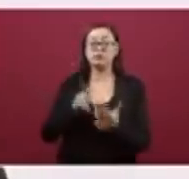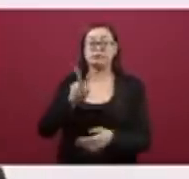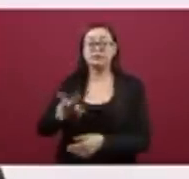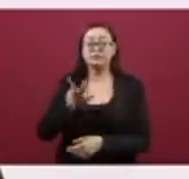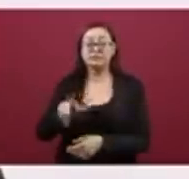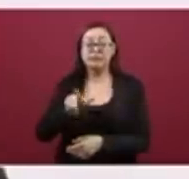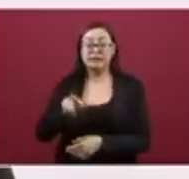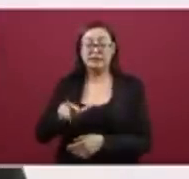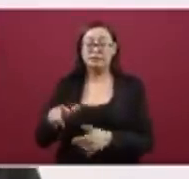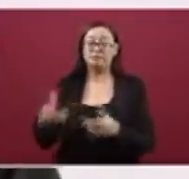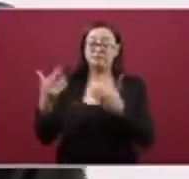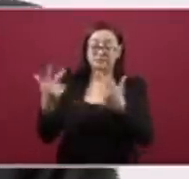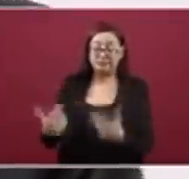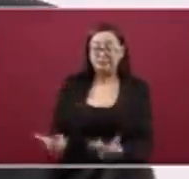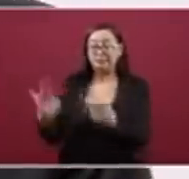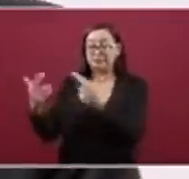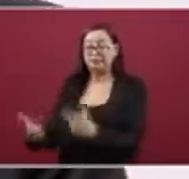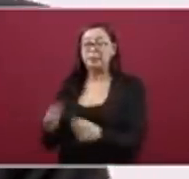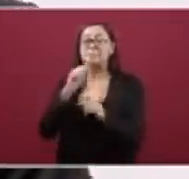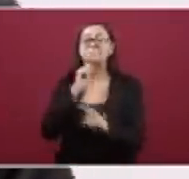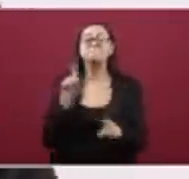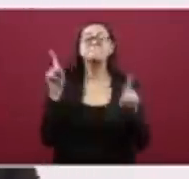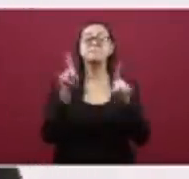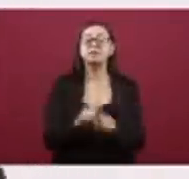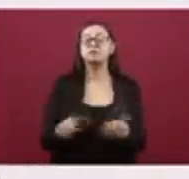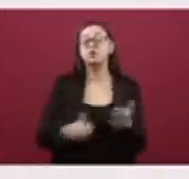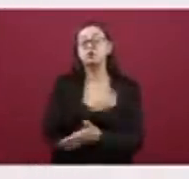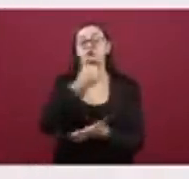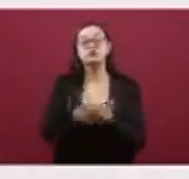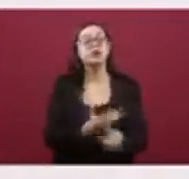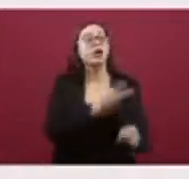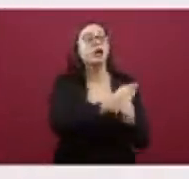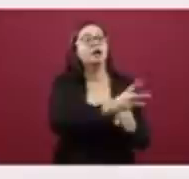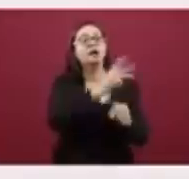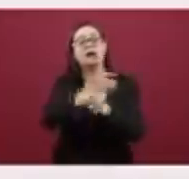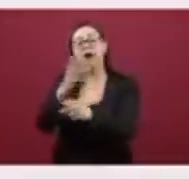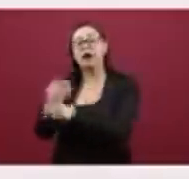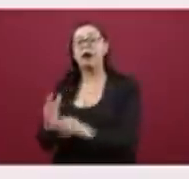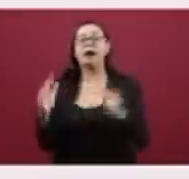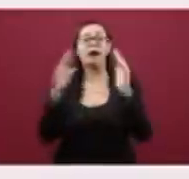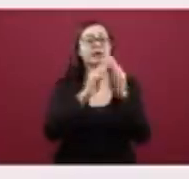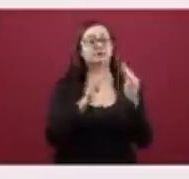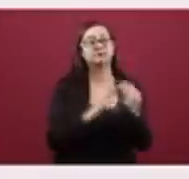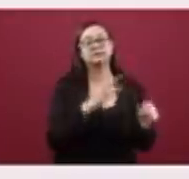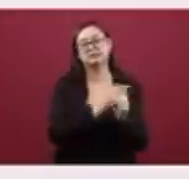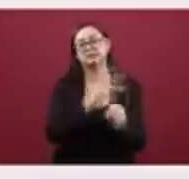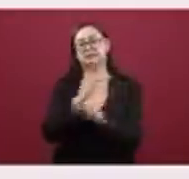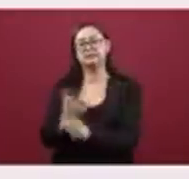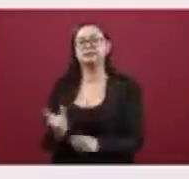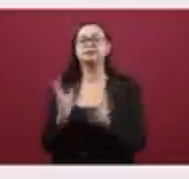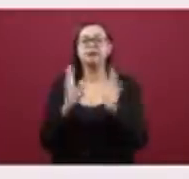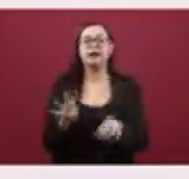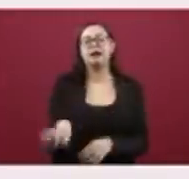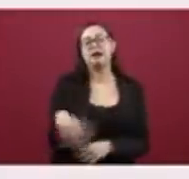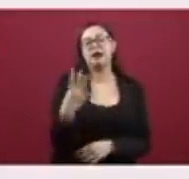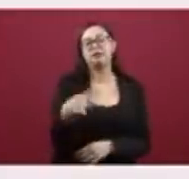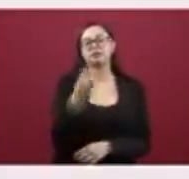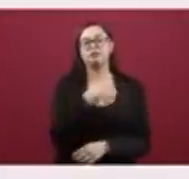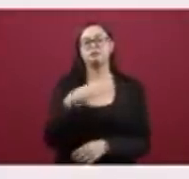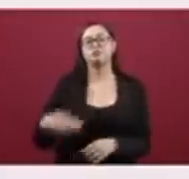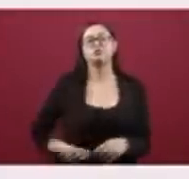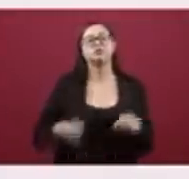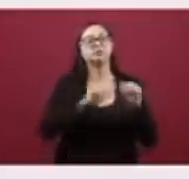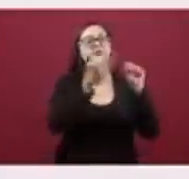hemos comenzado con el programa de mejoramiento urbano y vivienda en 14 municipios del país